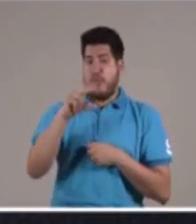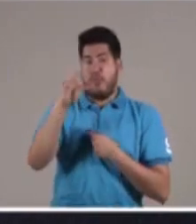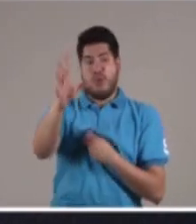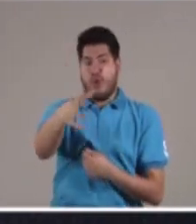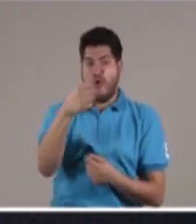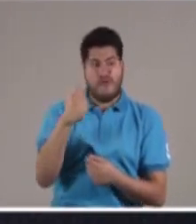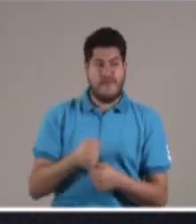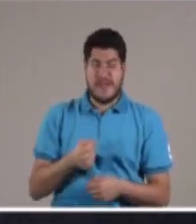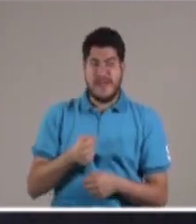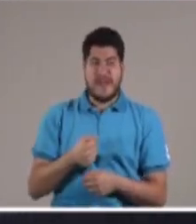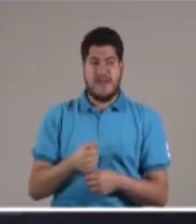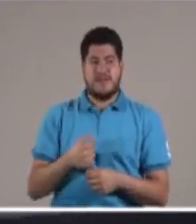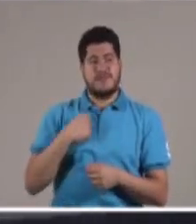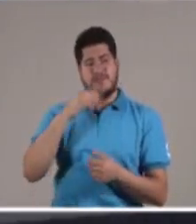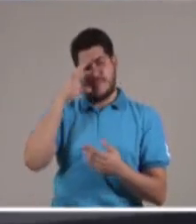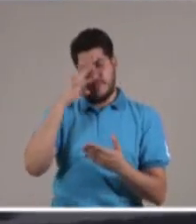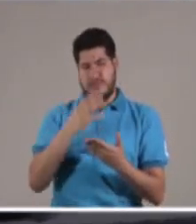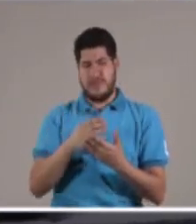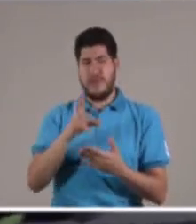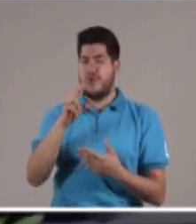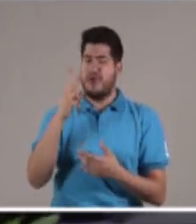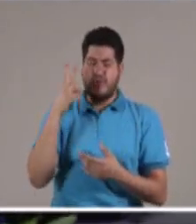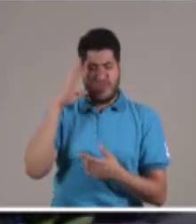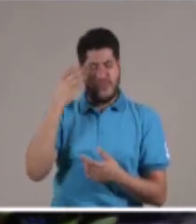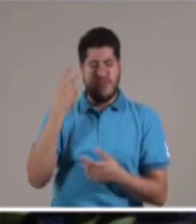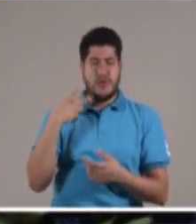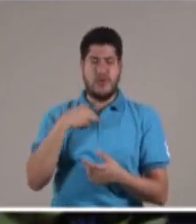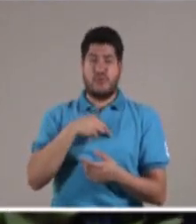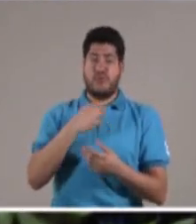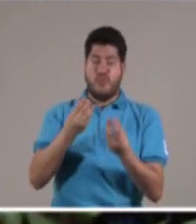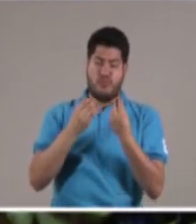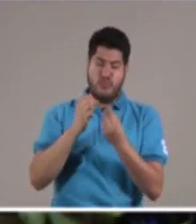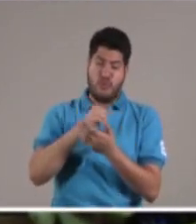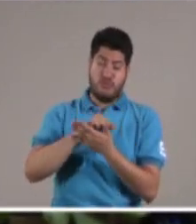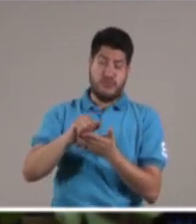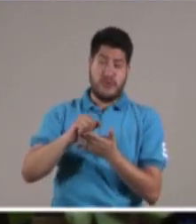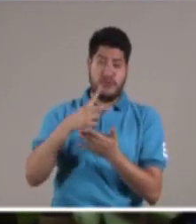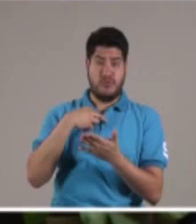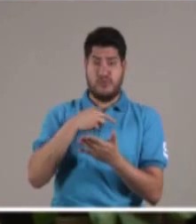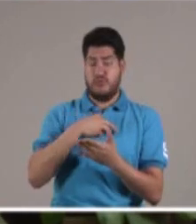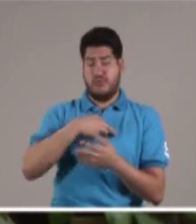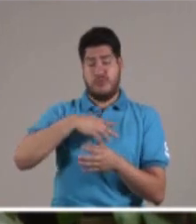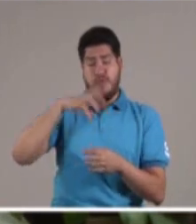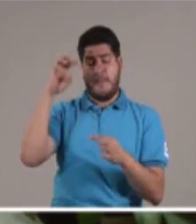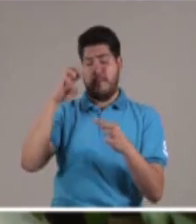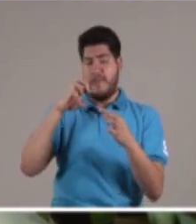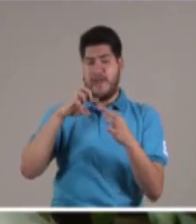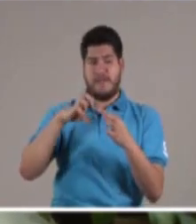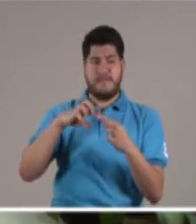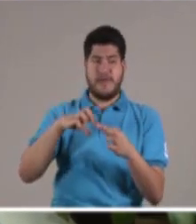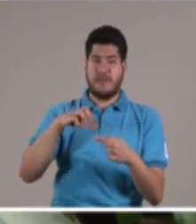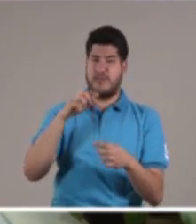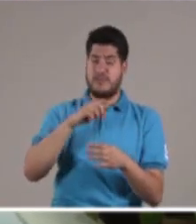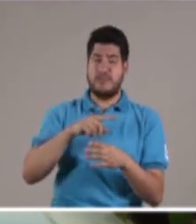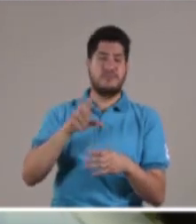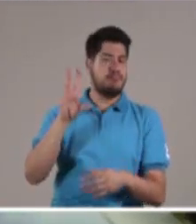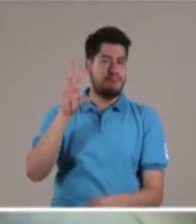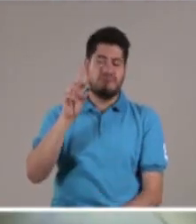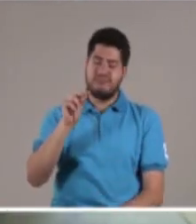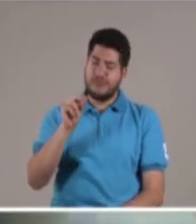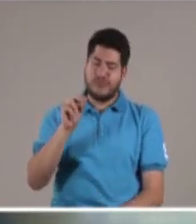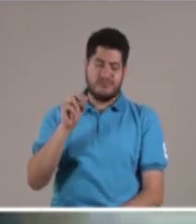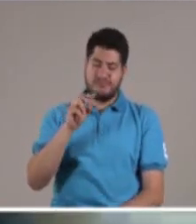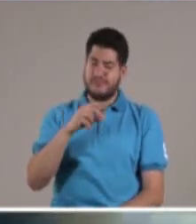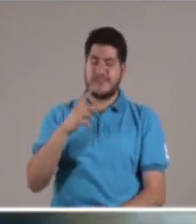yo creo que no es porque seamos nosotros súper Santos y que impolutos que no nos tenemos que mancharte de ninguna manera